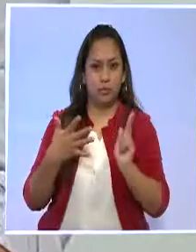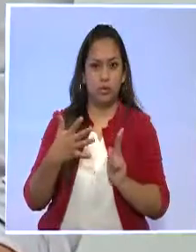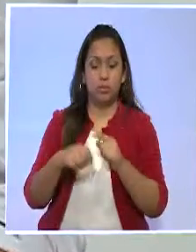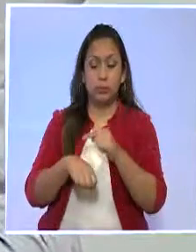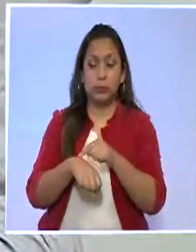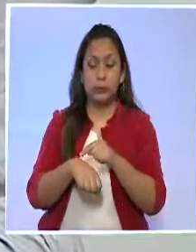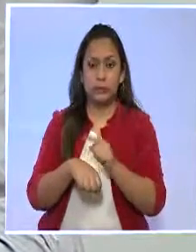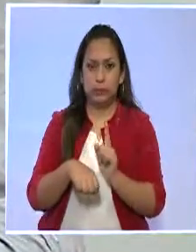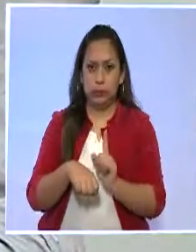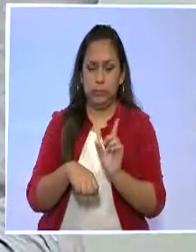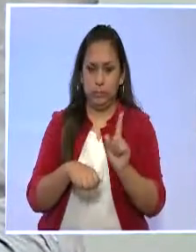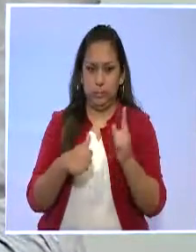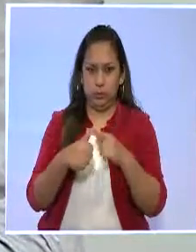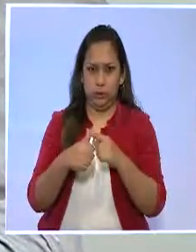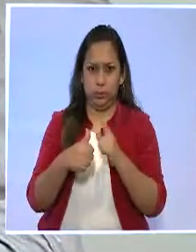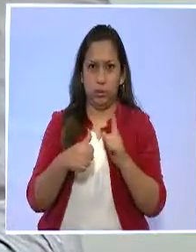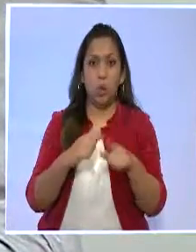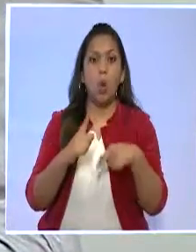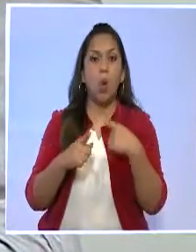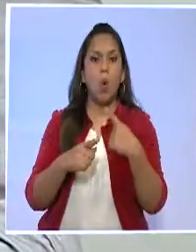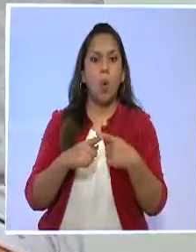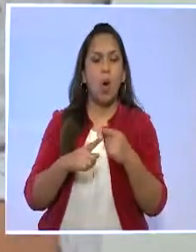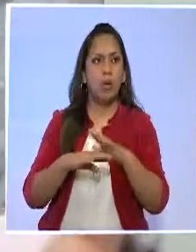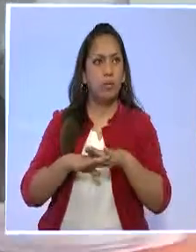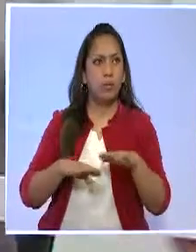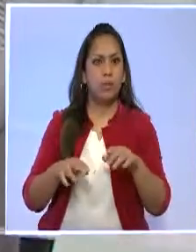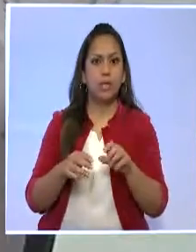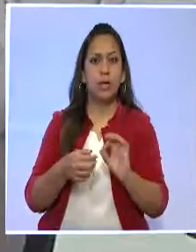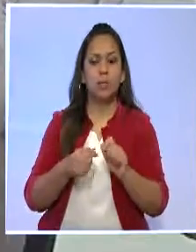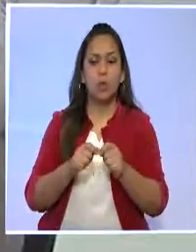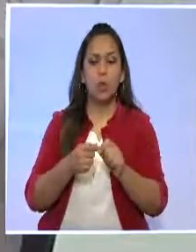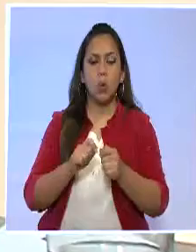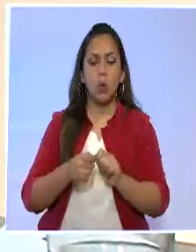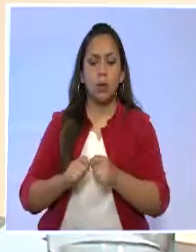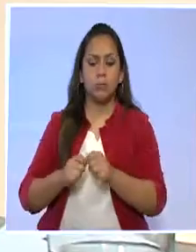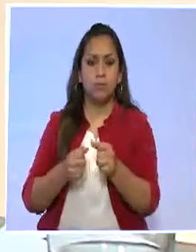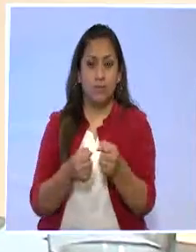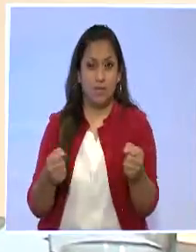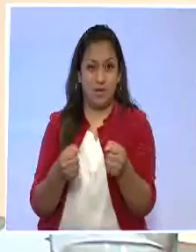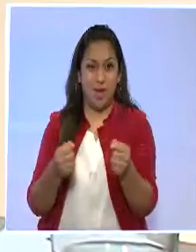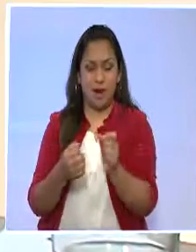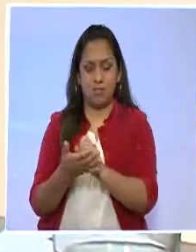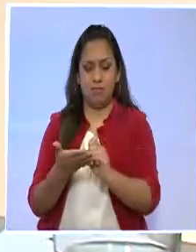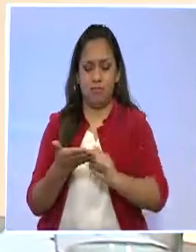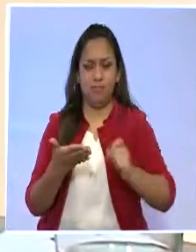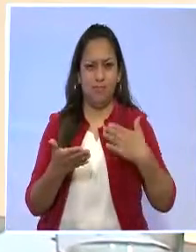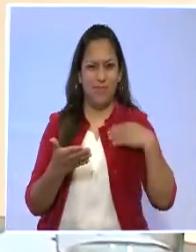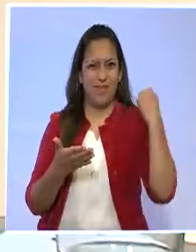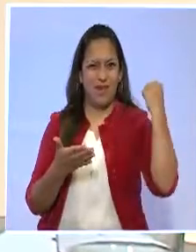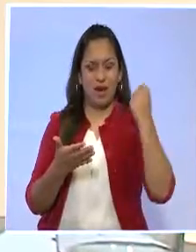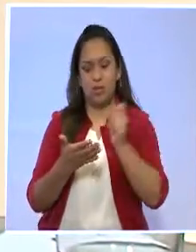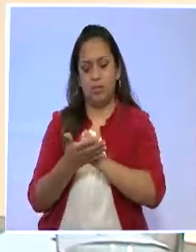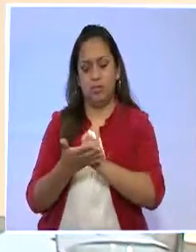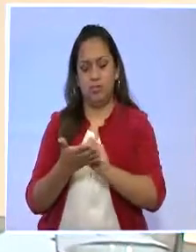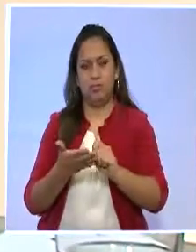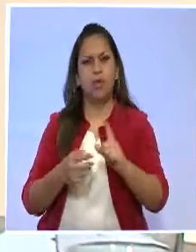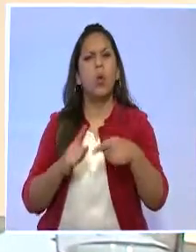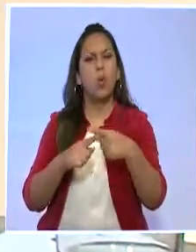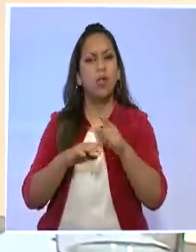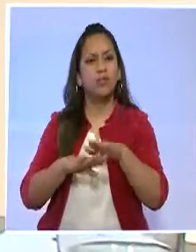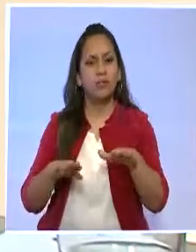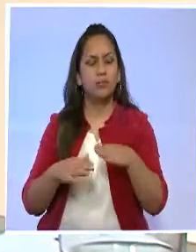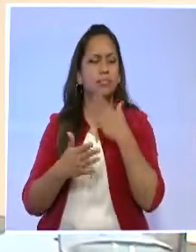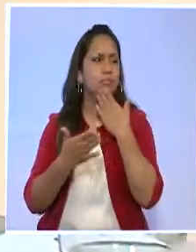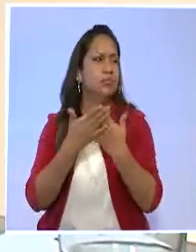minutos el primero cuando culmina la campaña tejiendo mis derechos bueno agradecer infinitamente todos los ciudadanos y ciudadanas que desde cada rincón